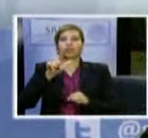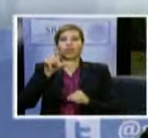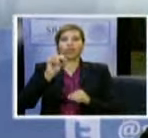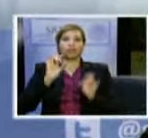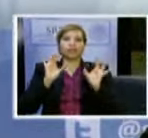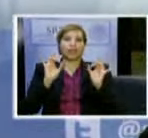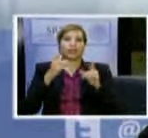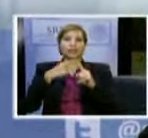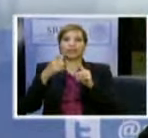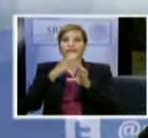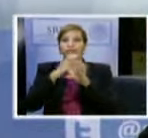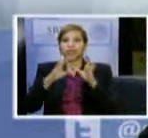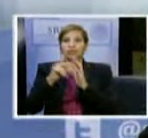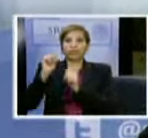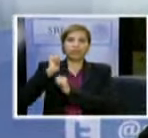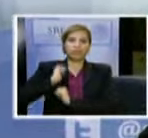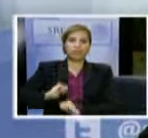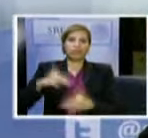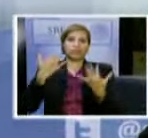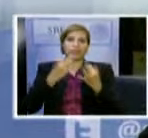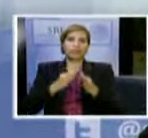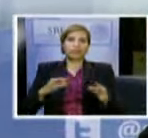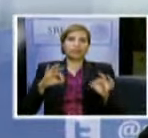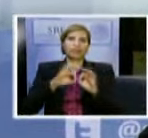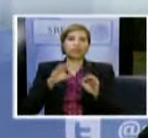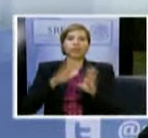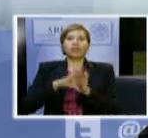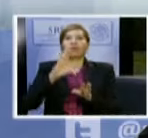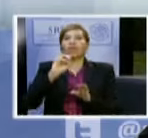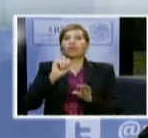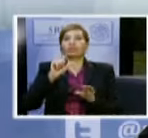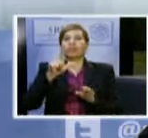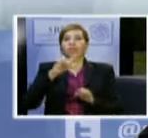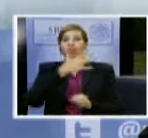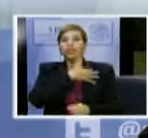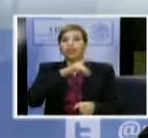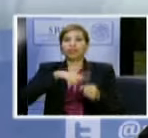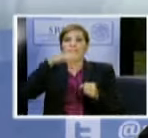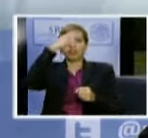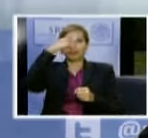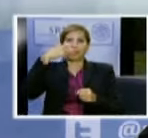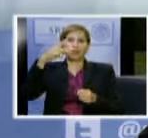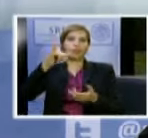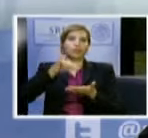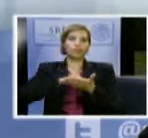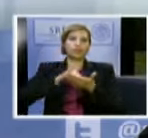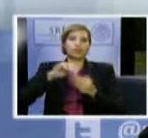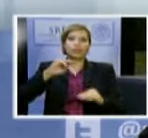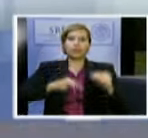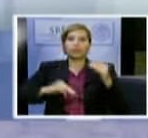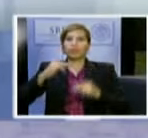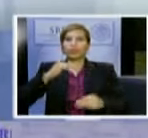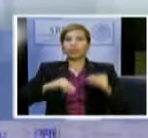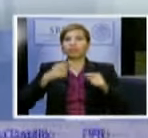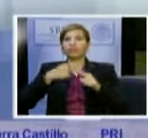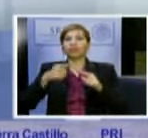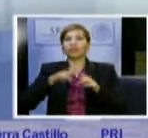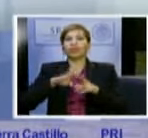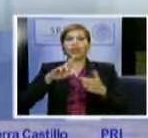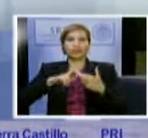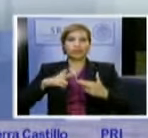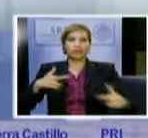ocupado distintos cargos, entre los que destacan cónsul general de México en Nueva York, ministro también para